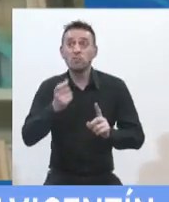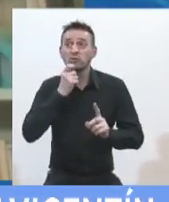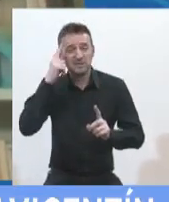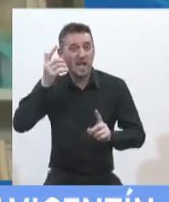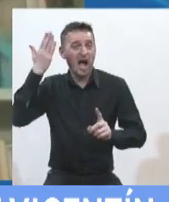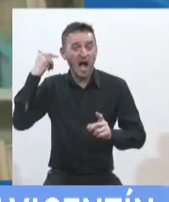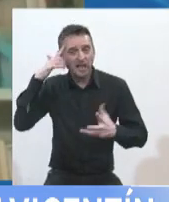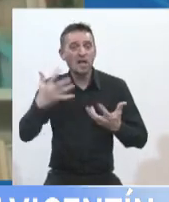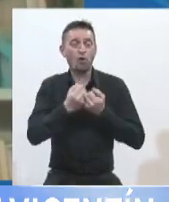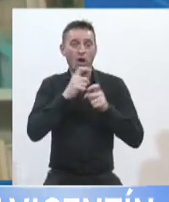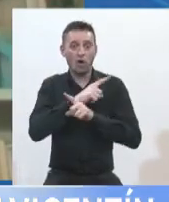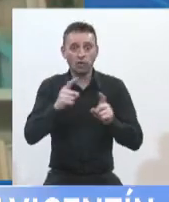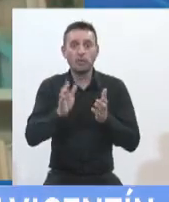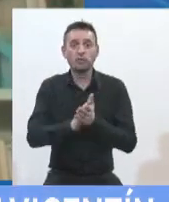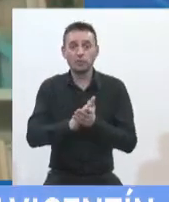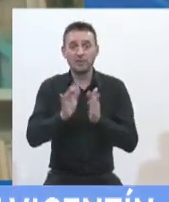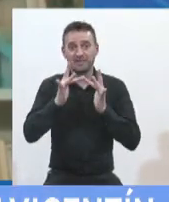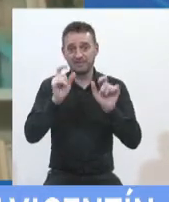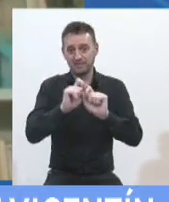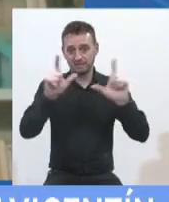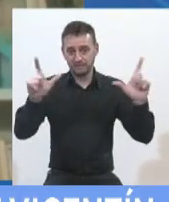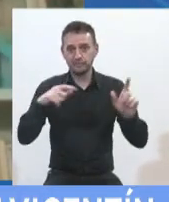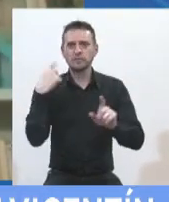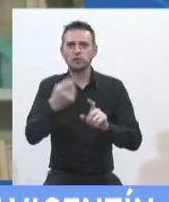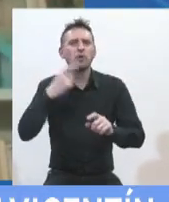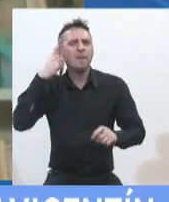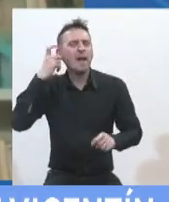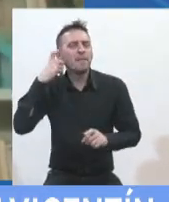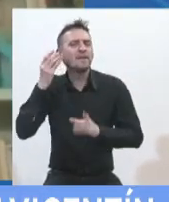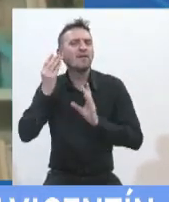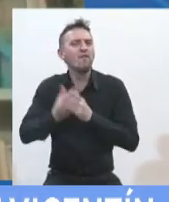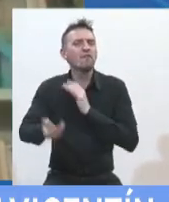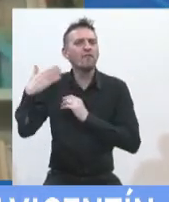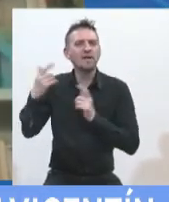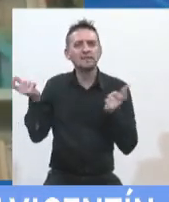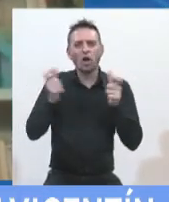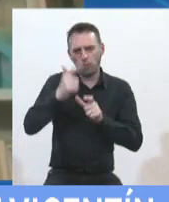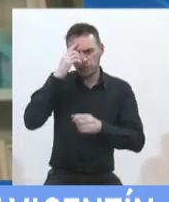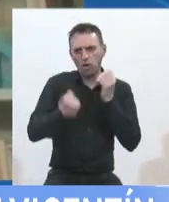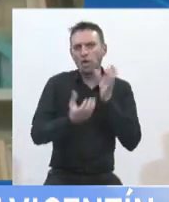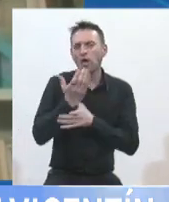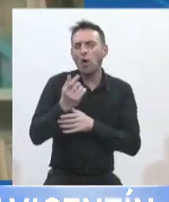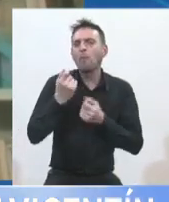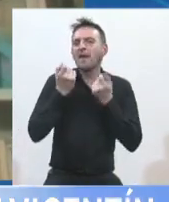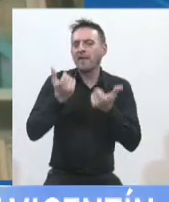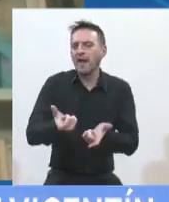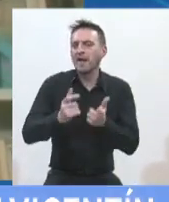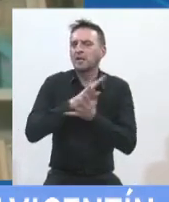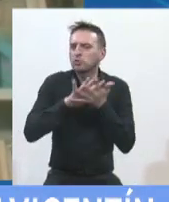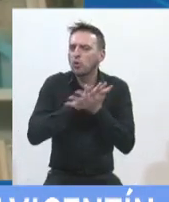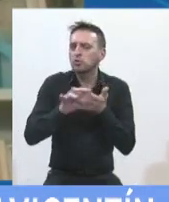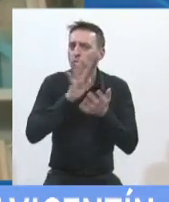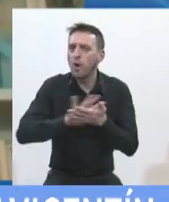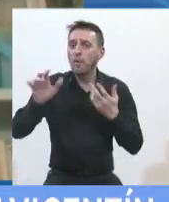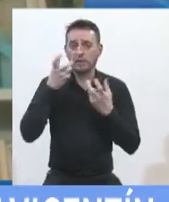acordamos desde el punto de vista el funcionamiento telemático lo hacemos para aprender de errores con la comisión para sacar resultados y elecciones no